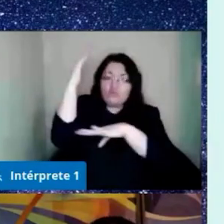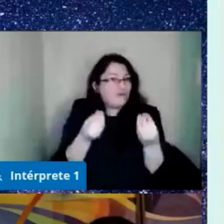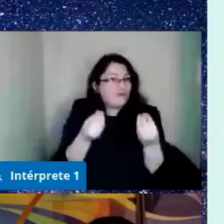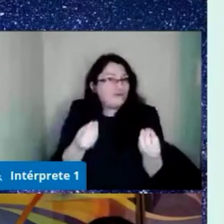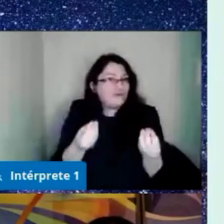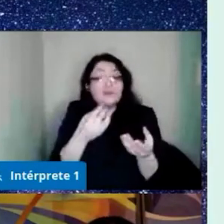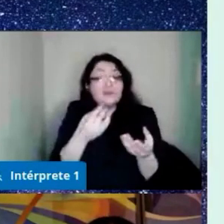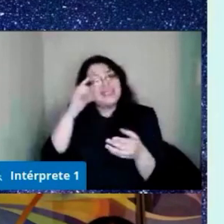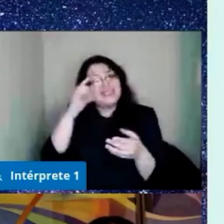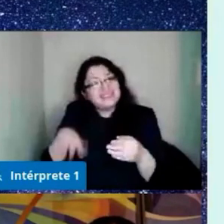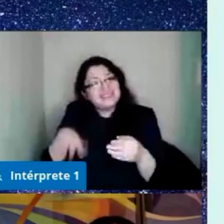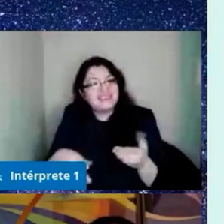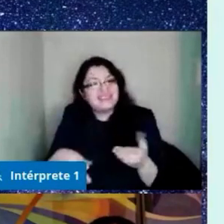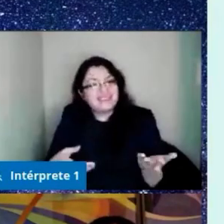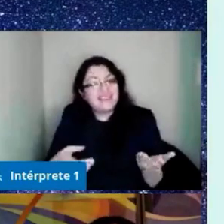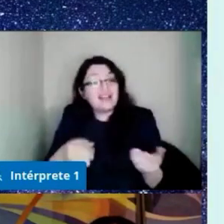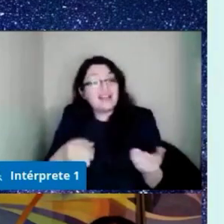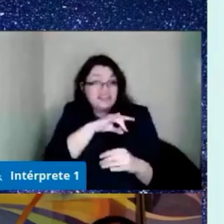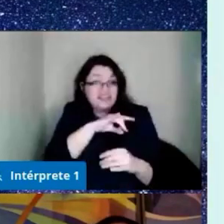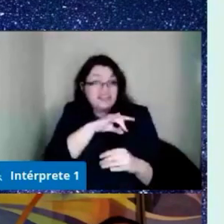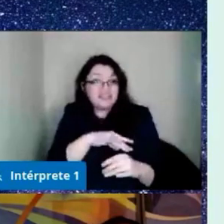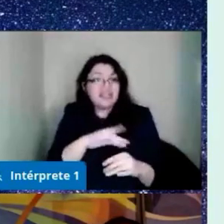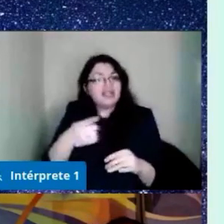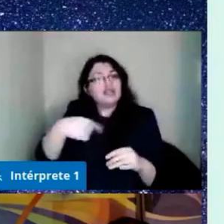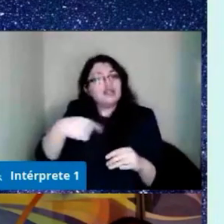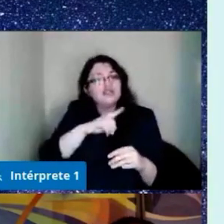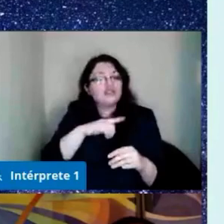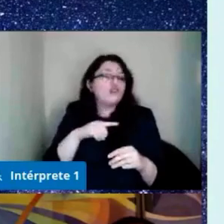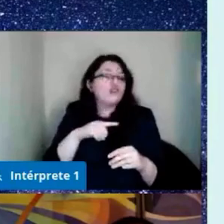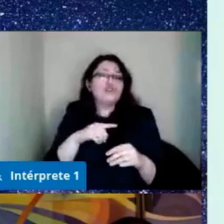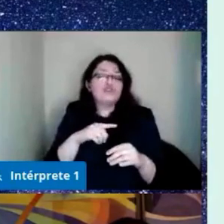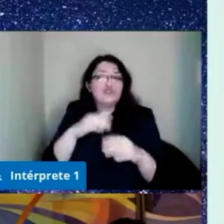Chile, nosotros somos fans de la astronomía.